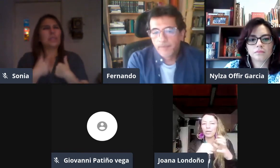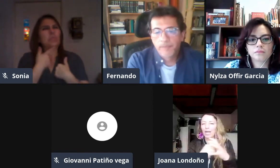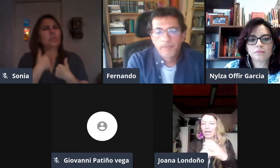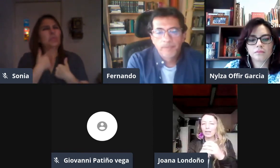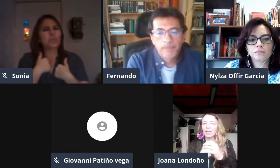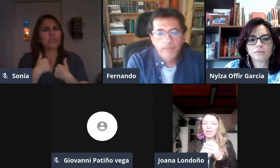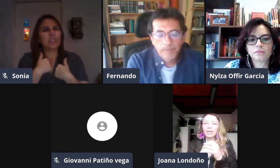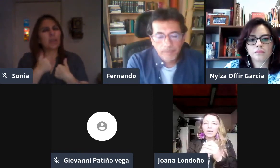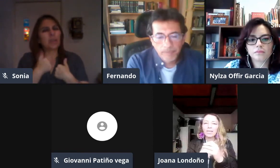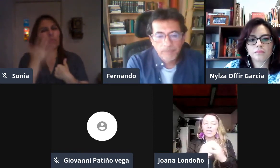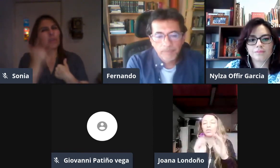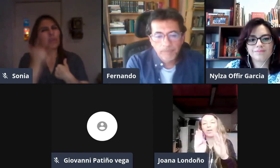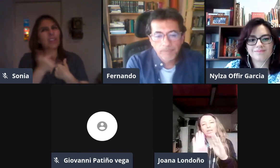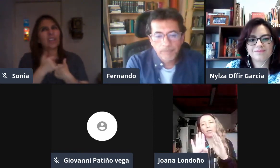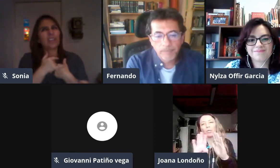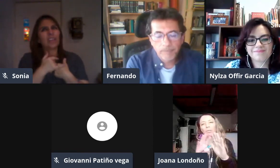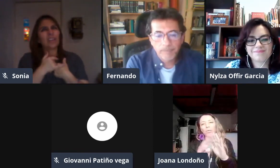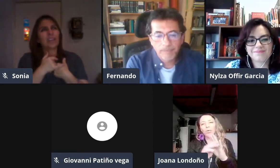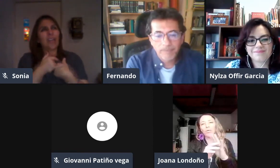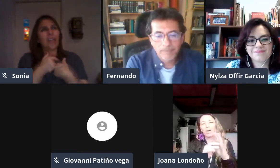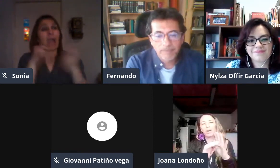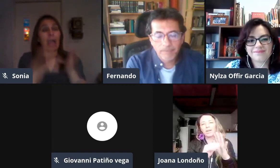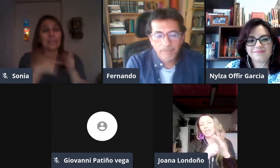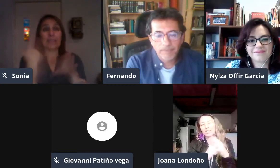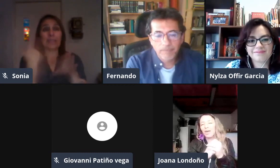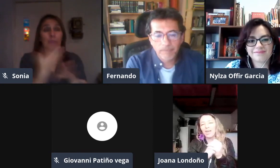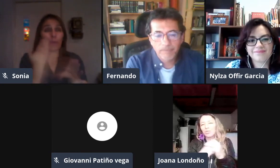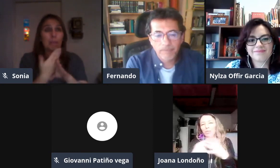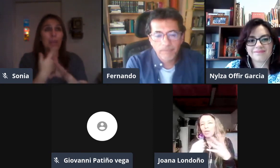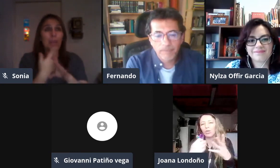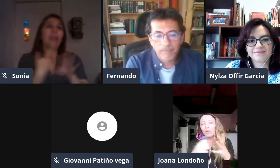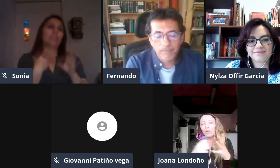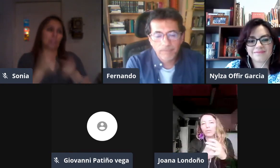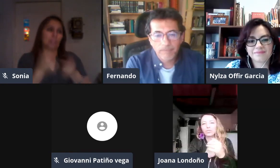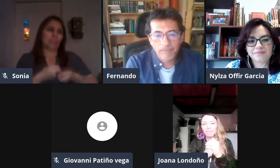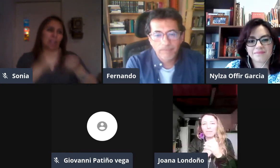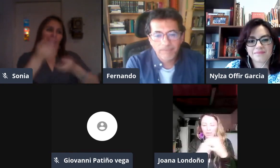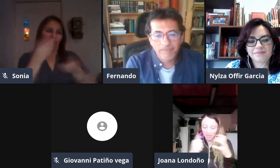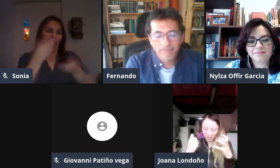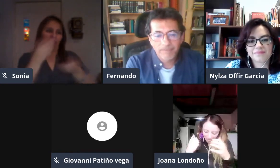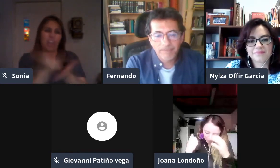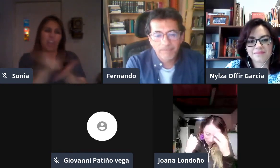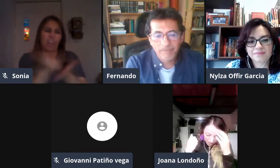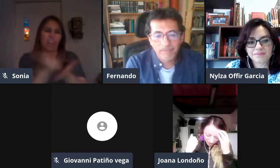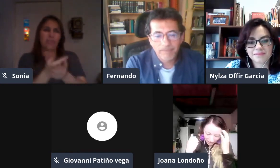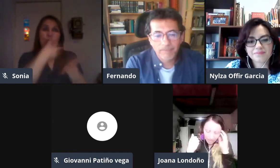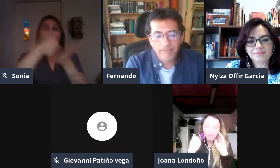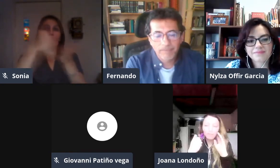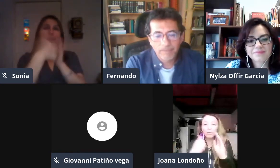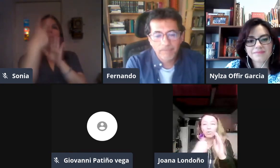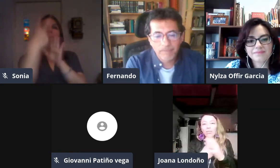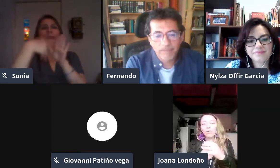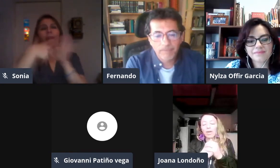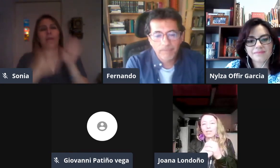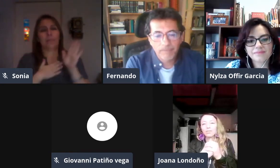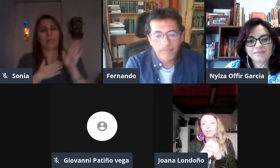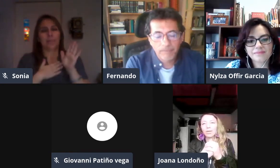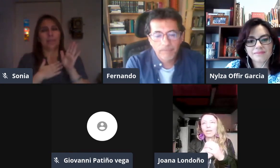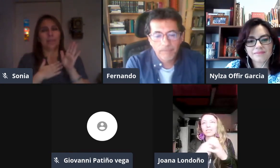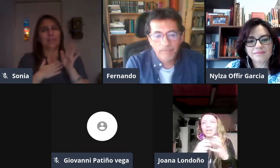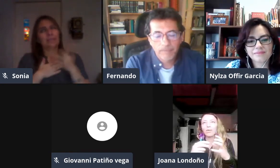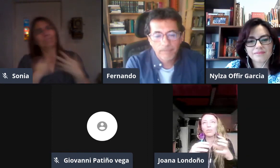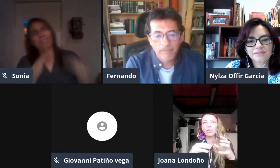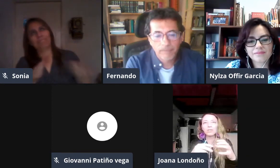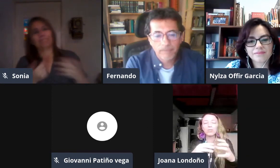para que los lean y yo le tengo un poco de rechazo a eso a mí no me gusta pero sabes que me parece muy hermoso de